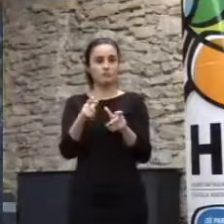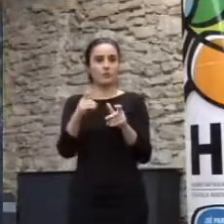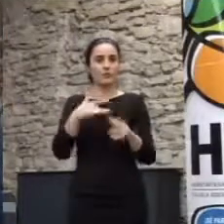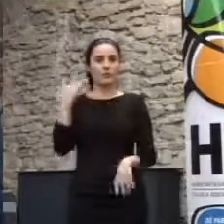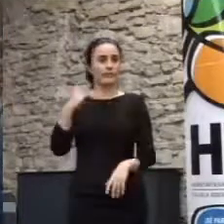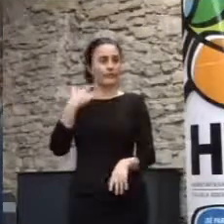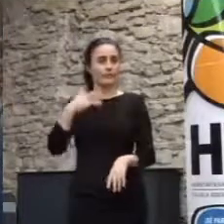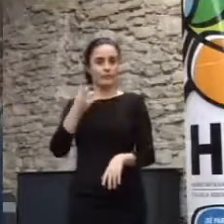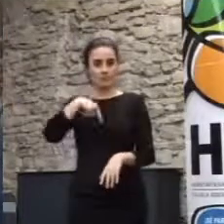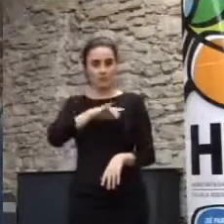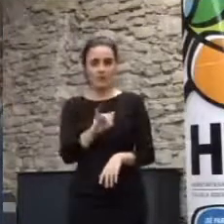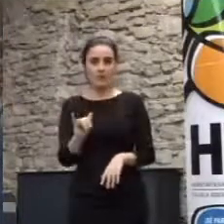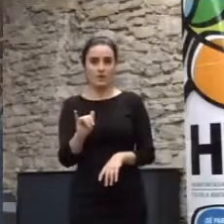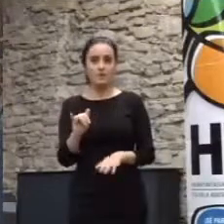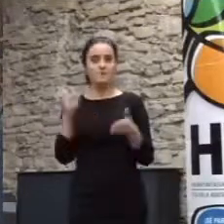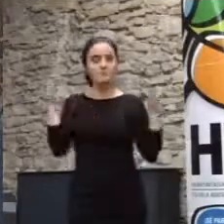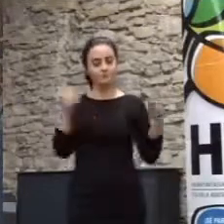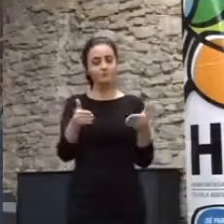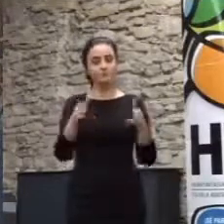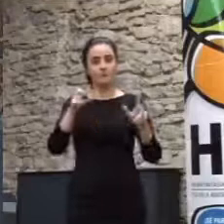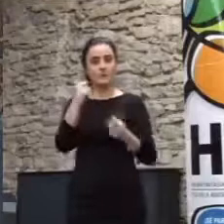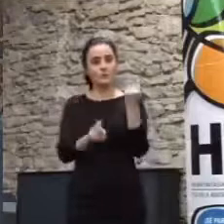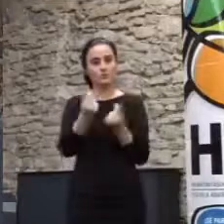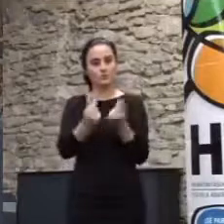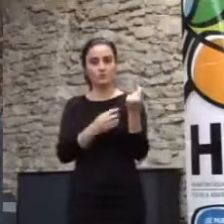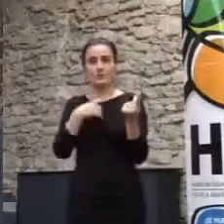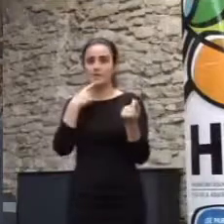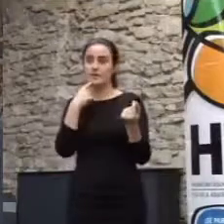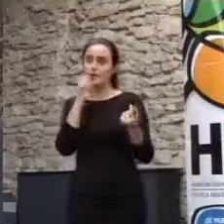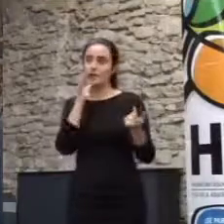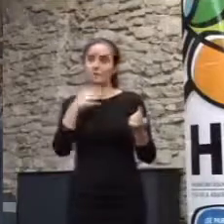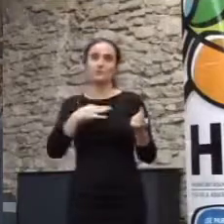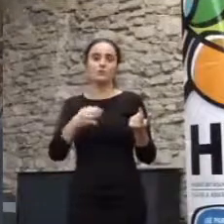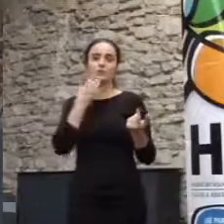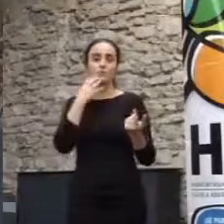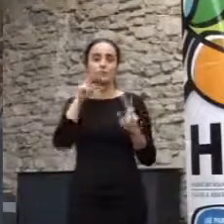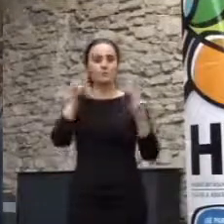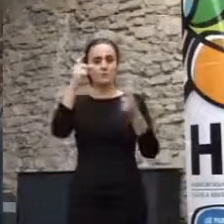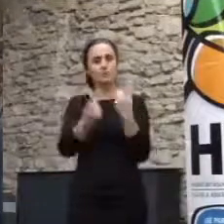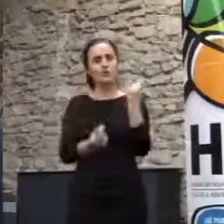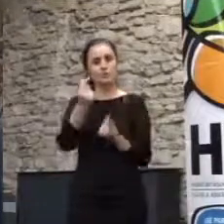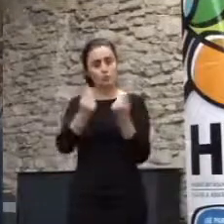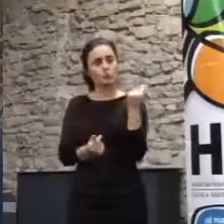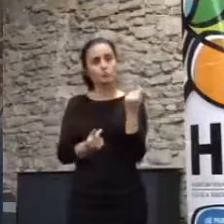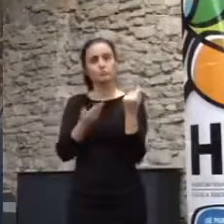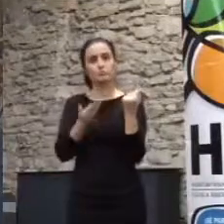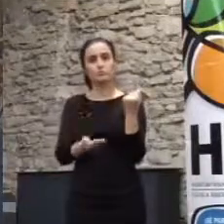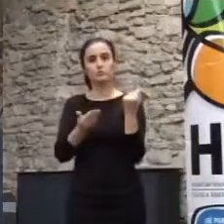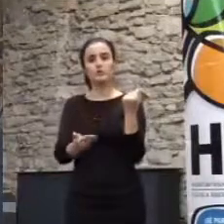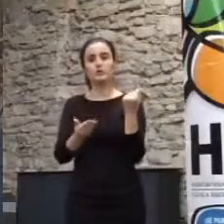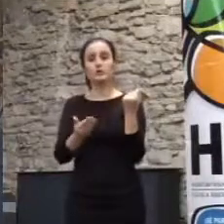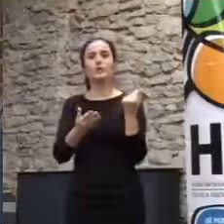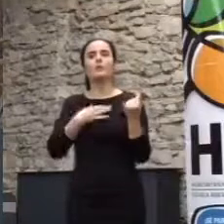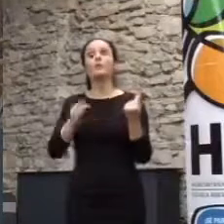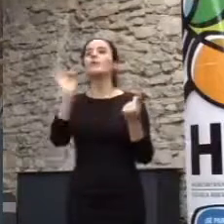días. Eso, digamos que es lo que más significativo puede ser ahora de presupuestos, aunque quizá luego alguno no piense lo mismo,